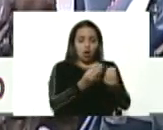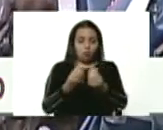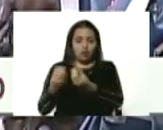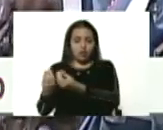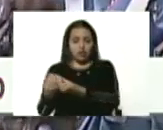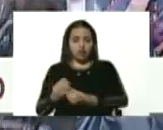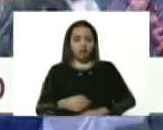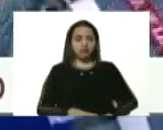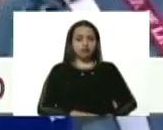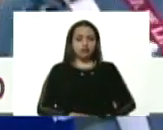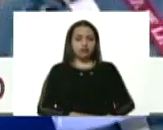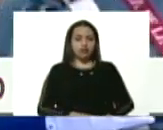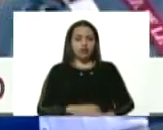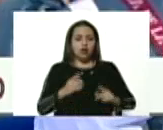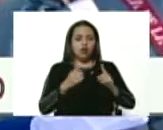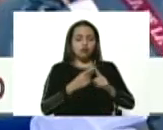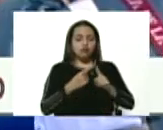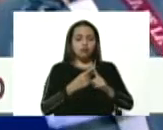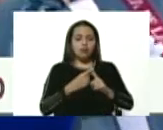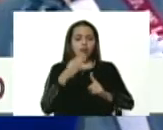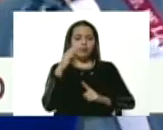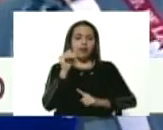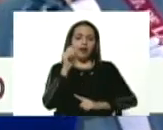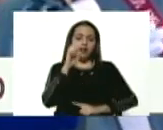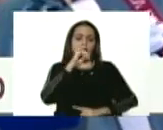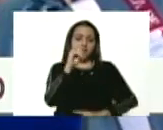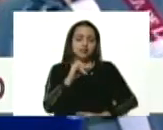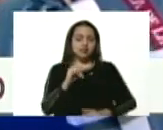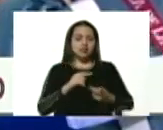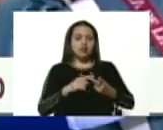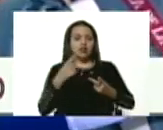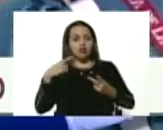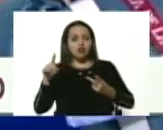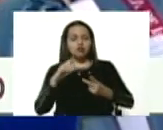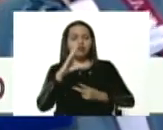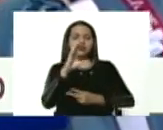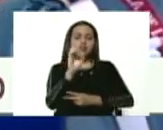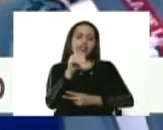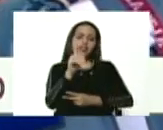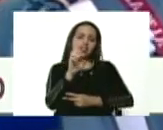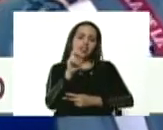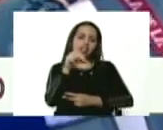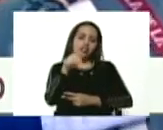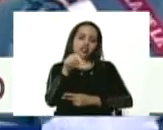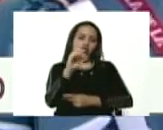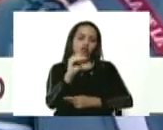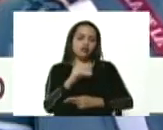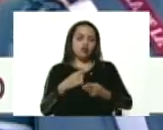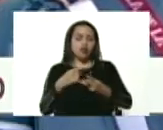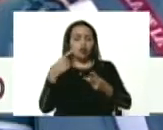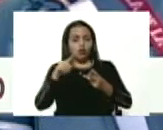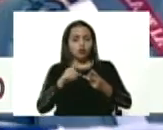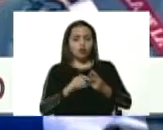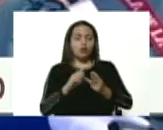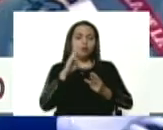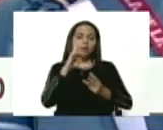el general en jefe José Antonio Páez, el general de división Manuel Cedeño y el coronel Ambrosio Plaza.